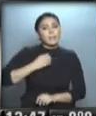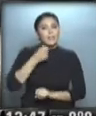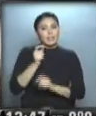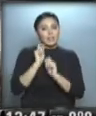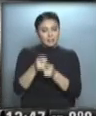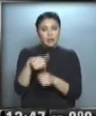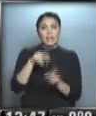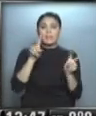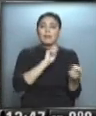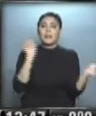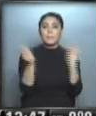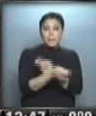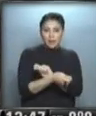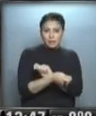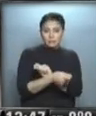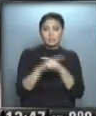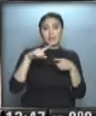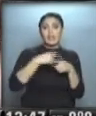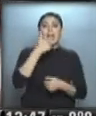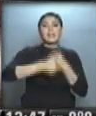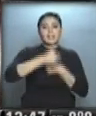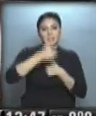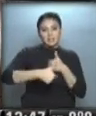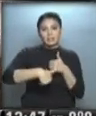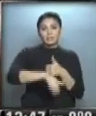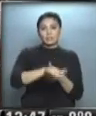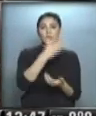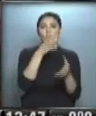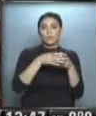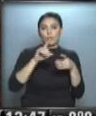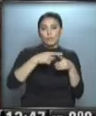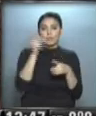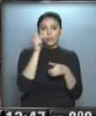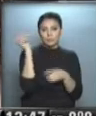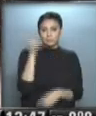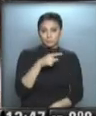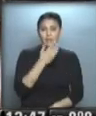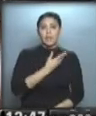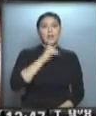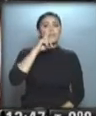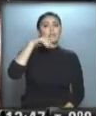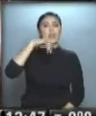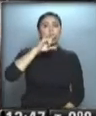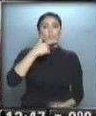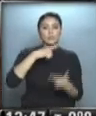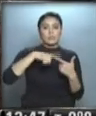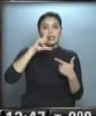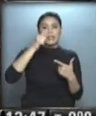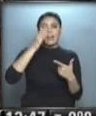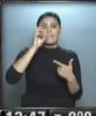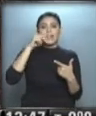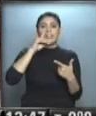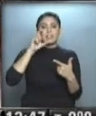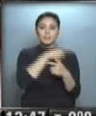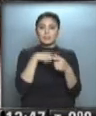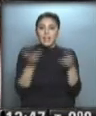cambiamos el tema los legisladores los candidatos a legisladores por el kirchnerismo porteño daniel filmus y juan cabandié mantuvieron un encuentro con